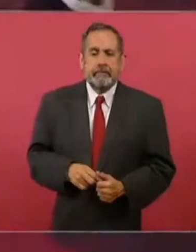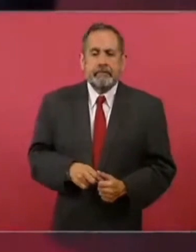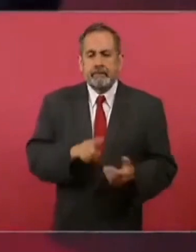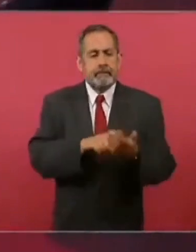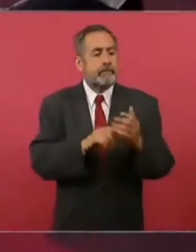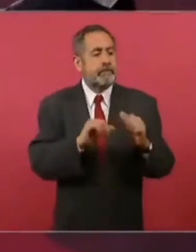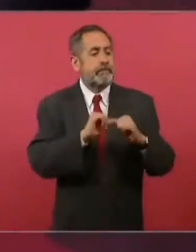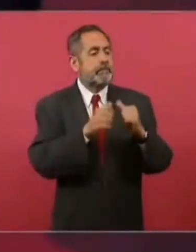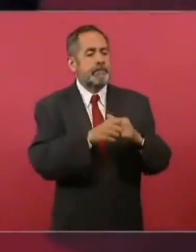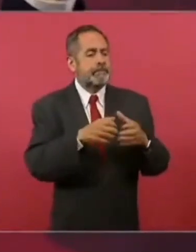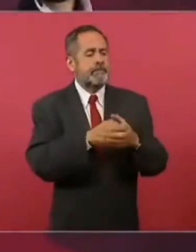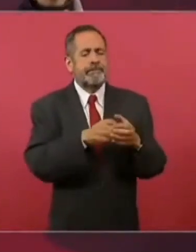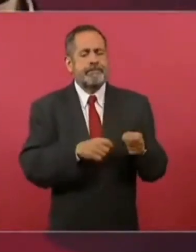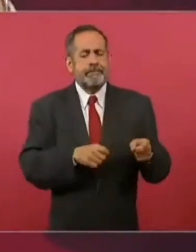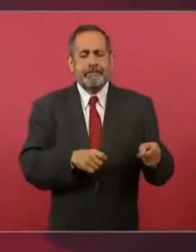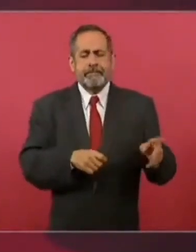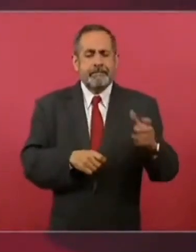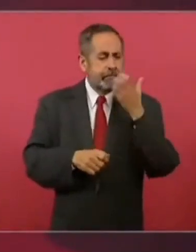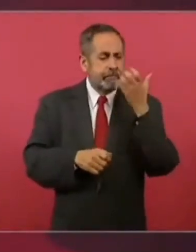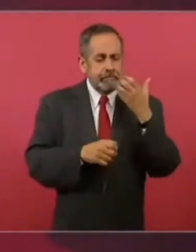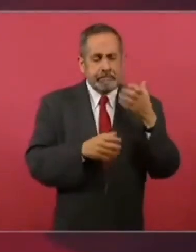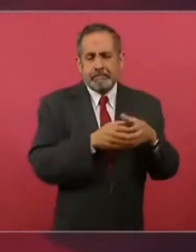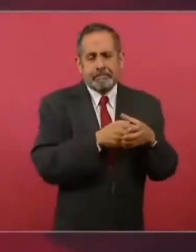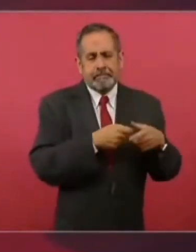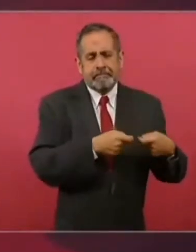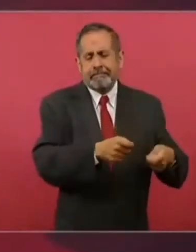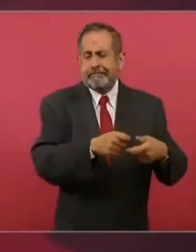estas asociaciones, ¿no?, conservadoras.